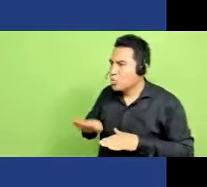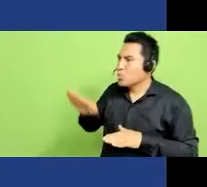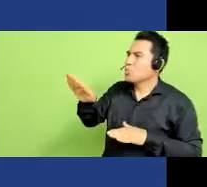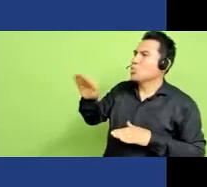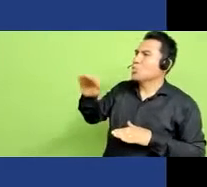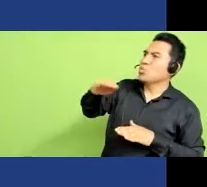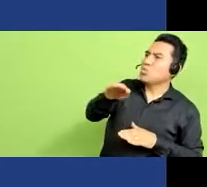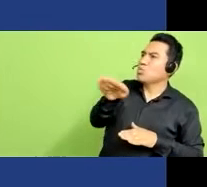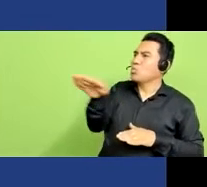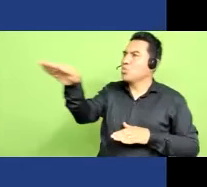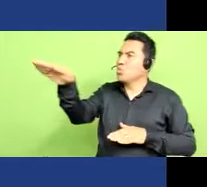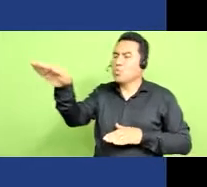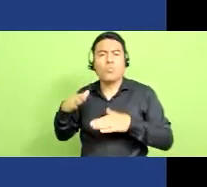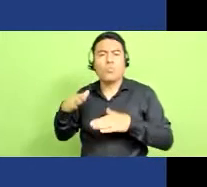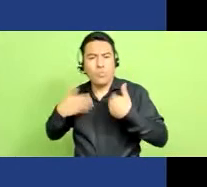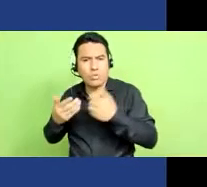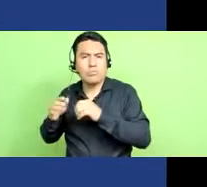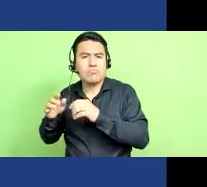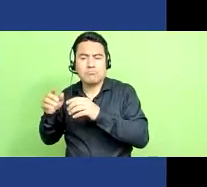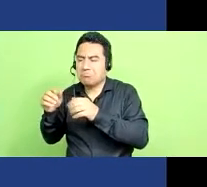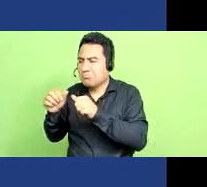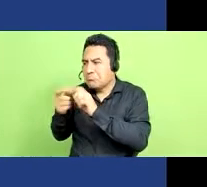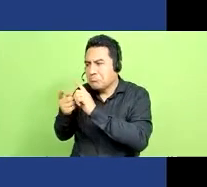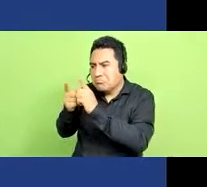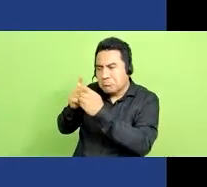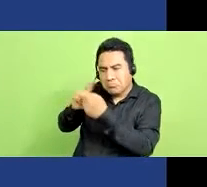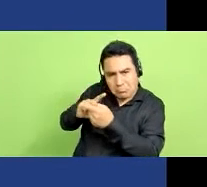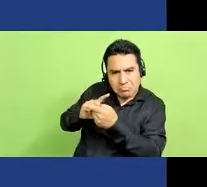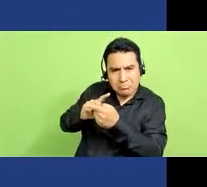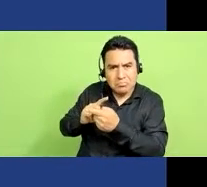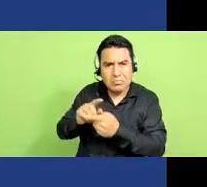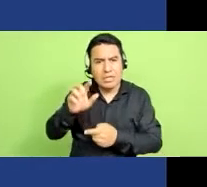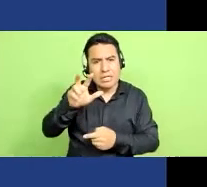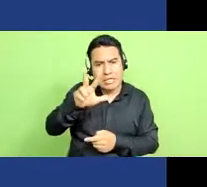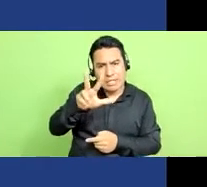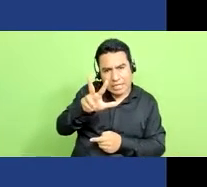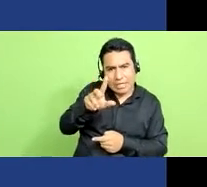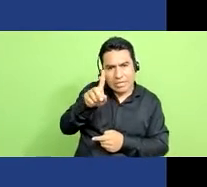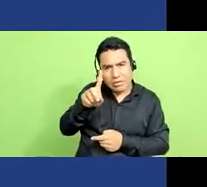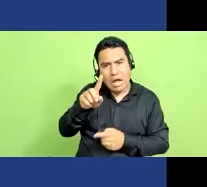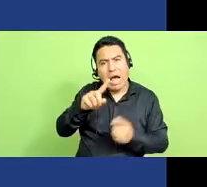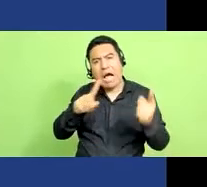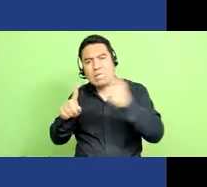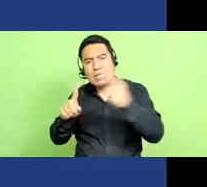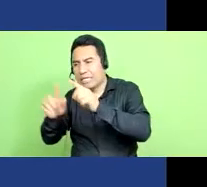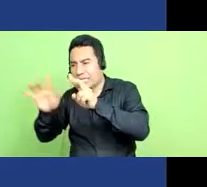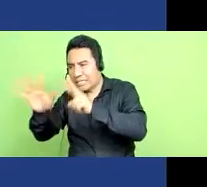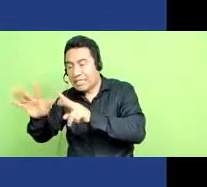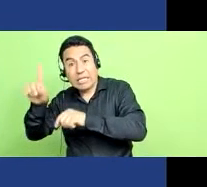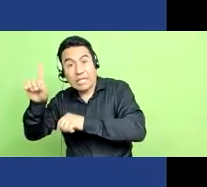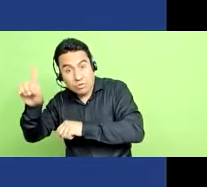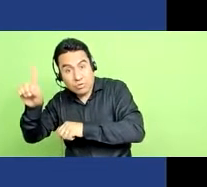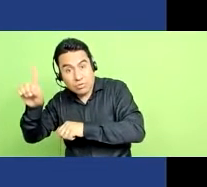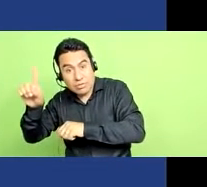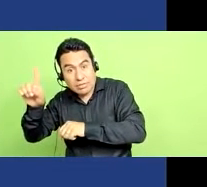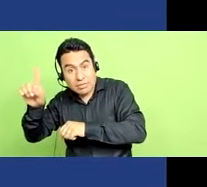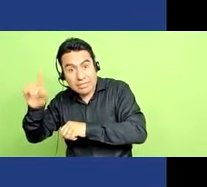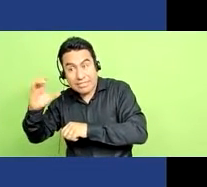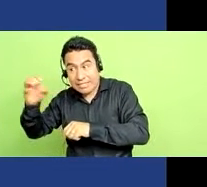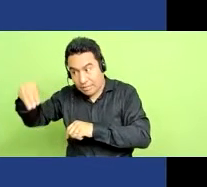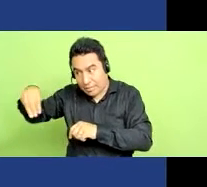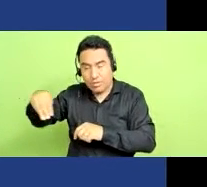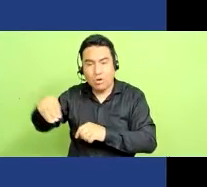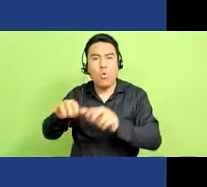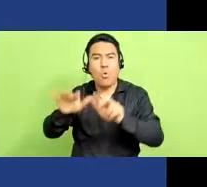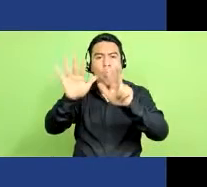a partir de 31 centímetros hasta 71 centímetros aplicó el 8 por ciento porque ya no